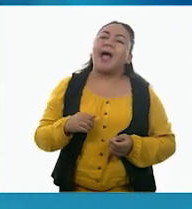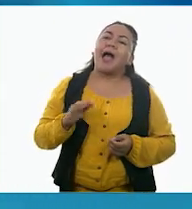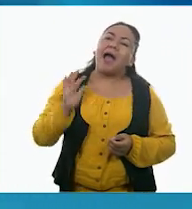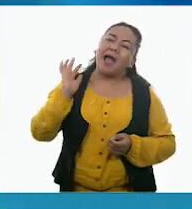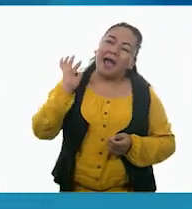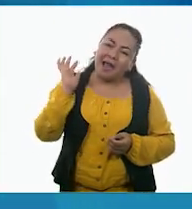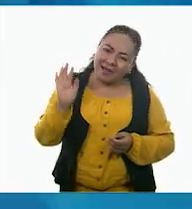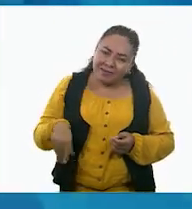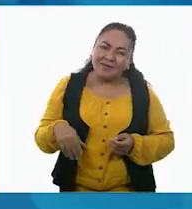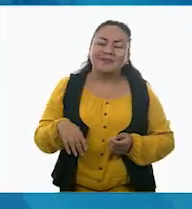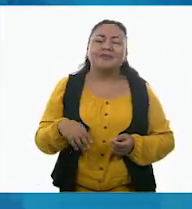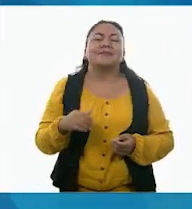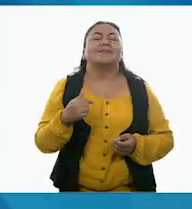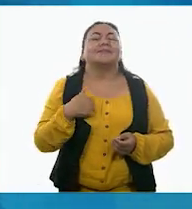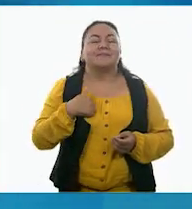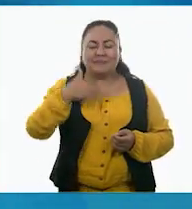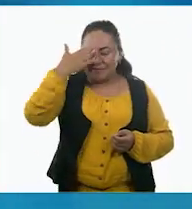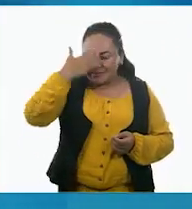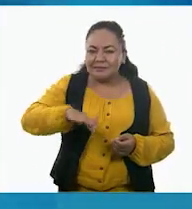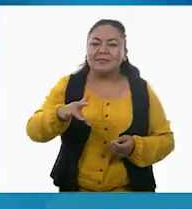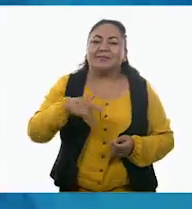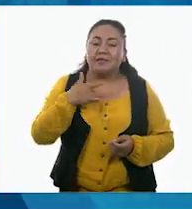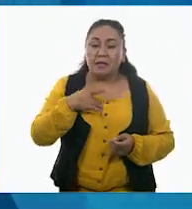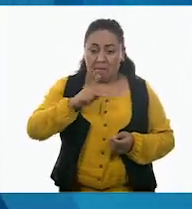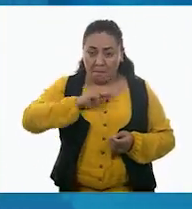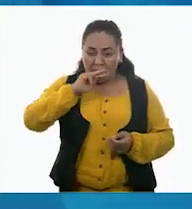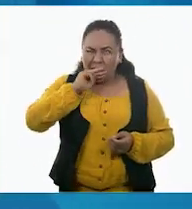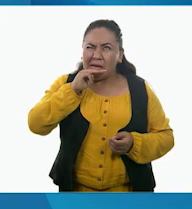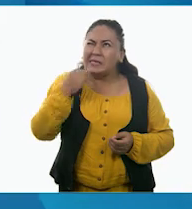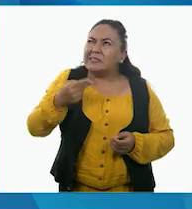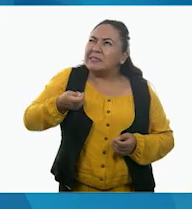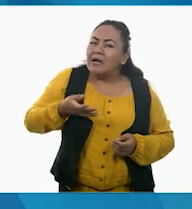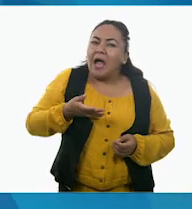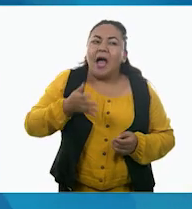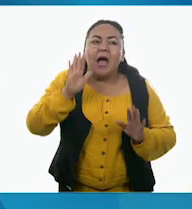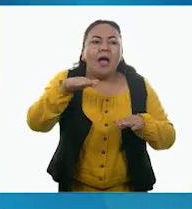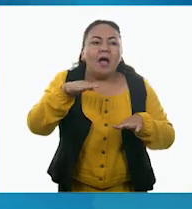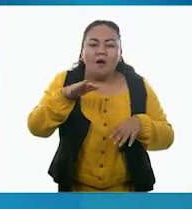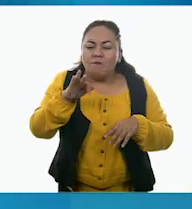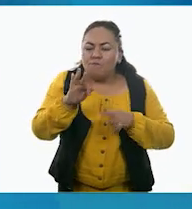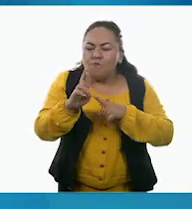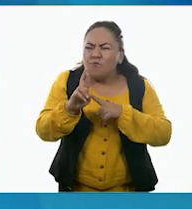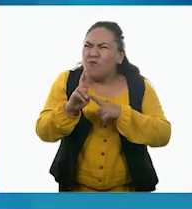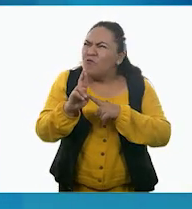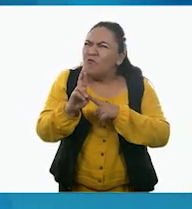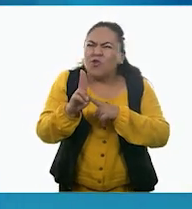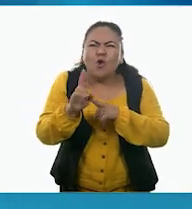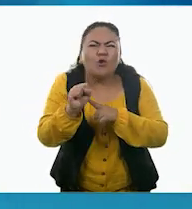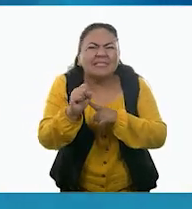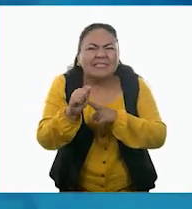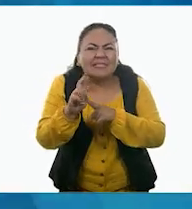se quimachilía. No natsin quitocatía, abueli. ¡Abueli tilistli!